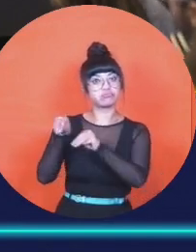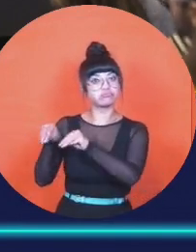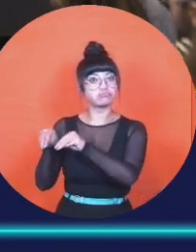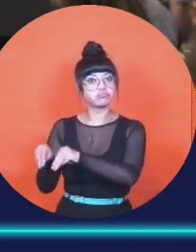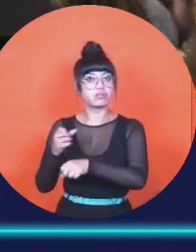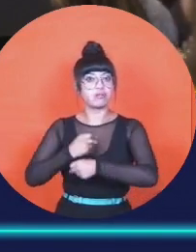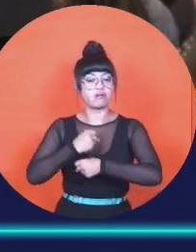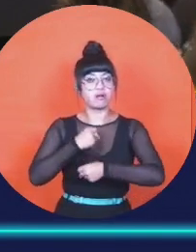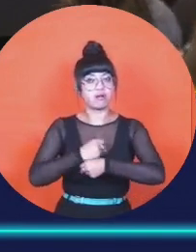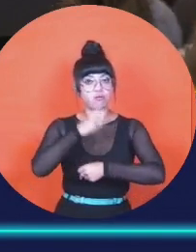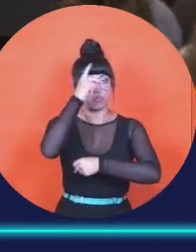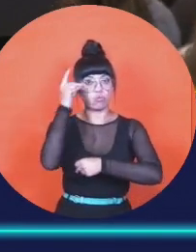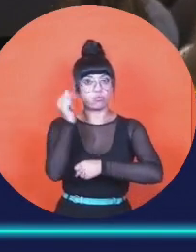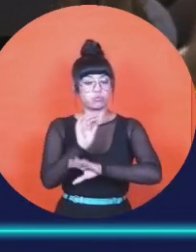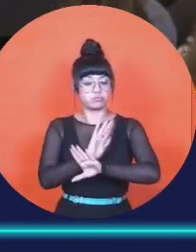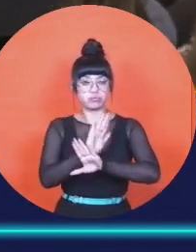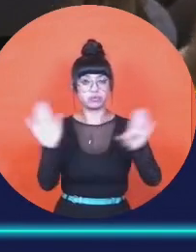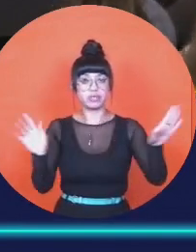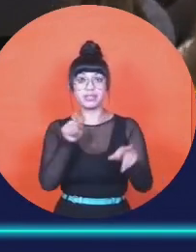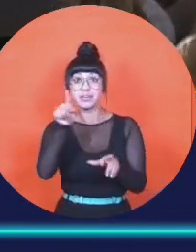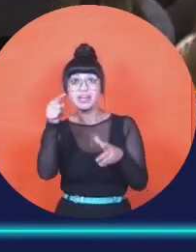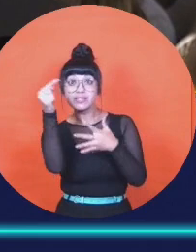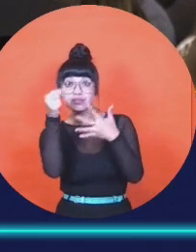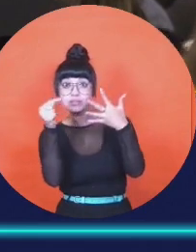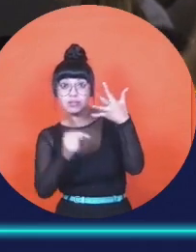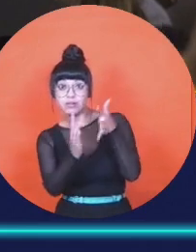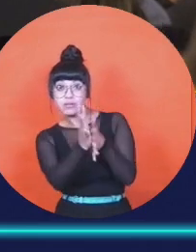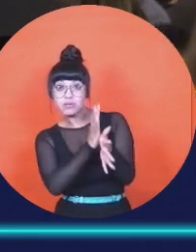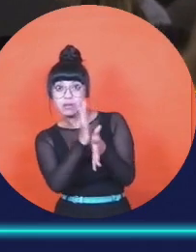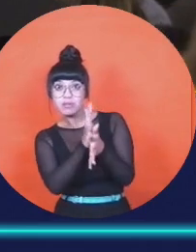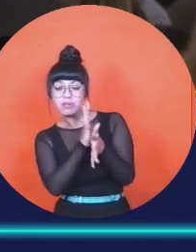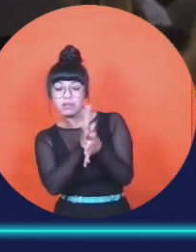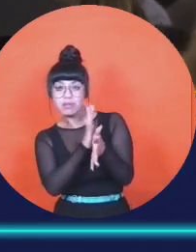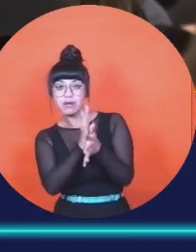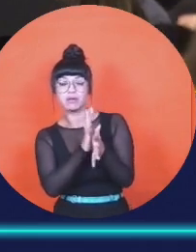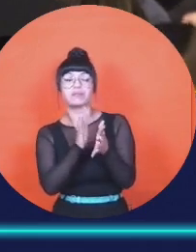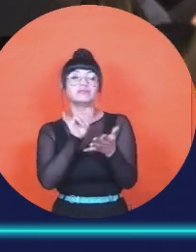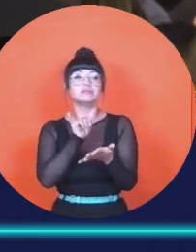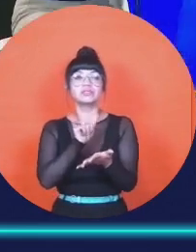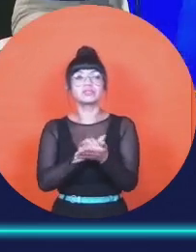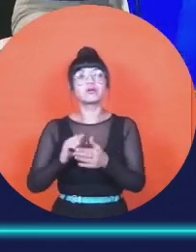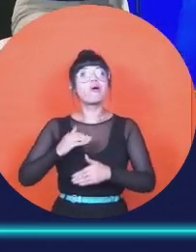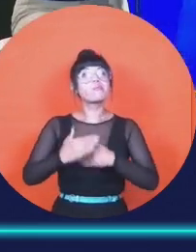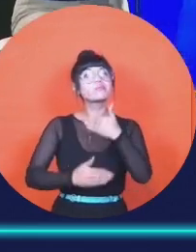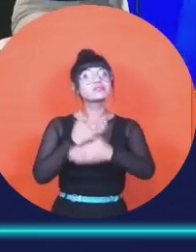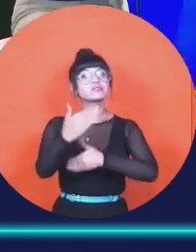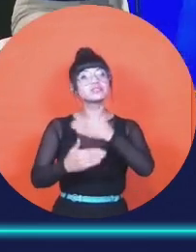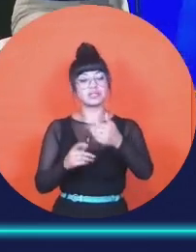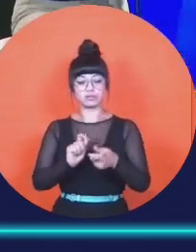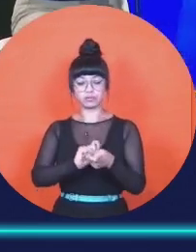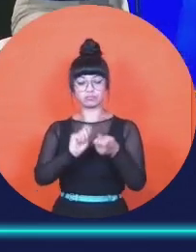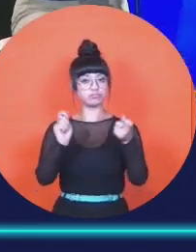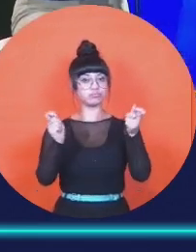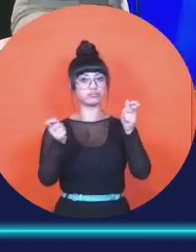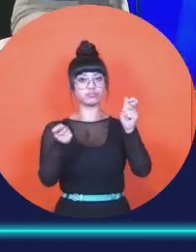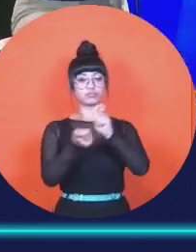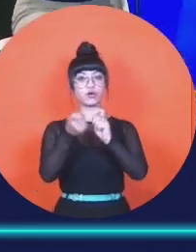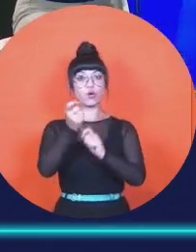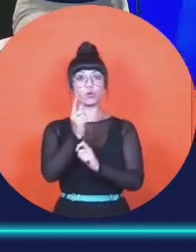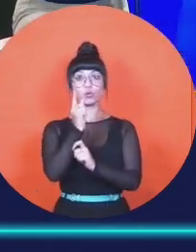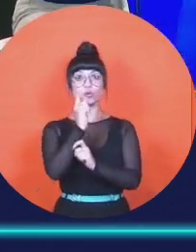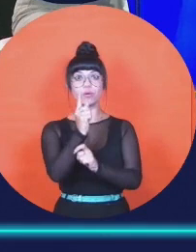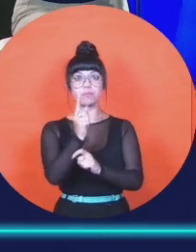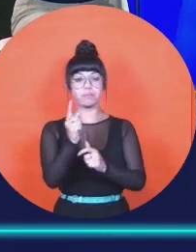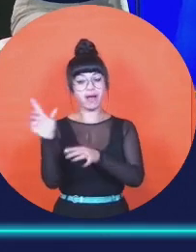vos. Eso que estás describiendo es como un proceso transformacional, porque hay